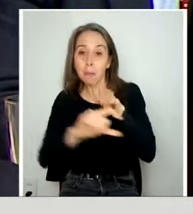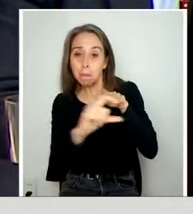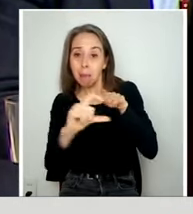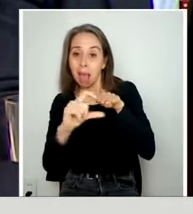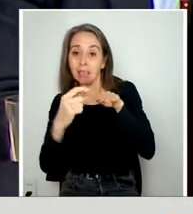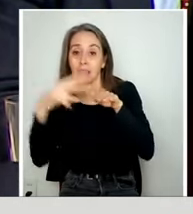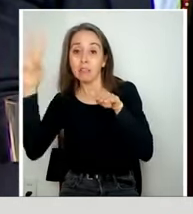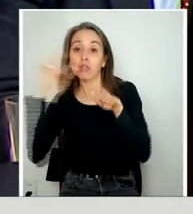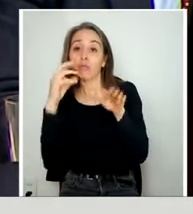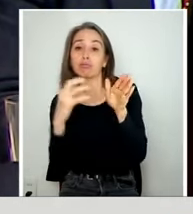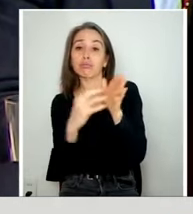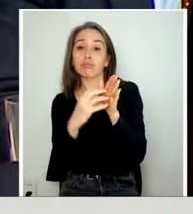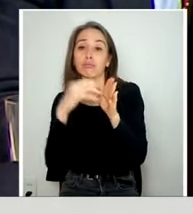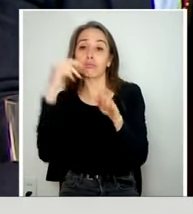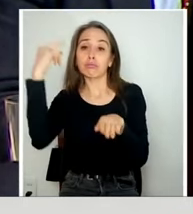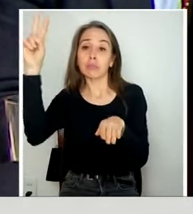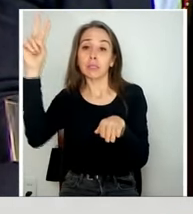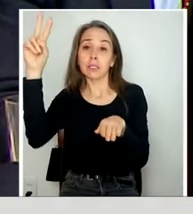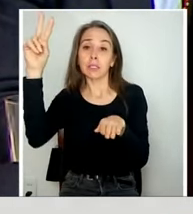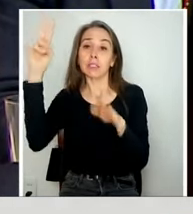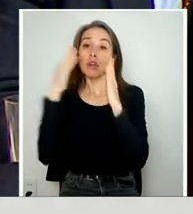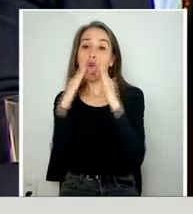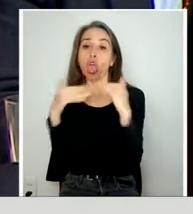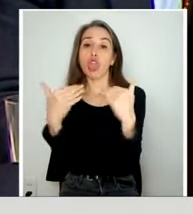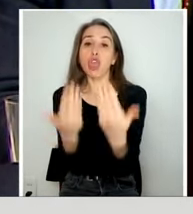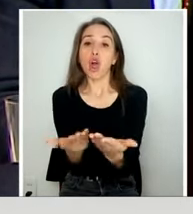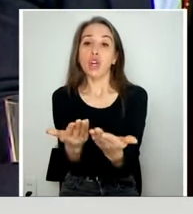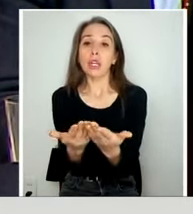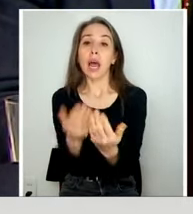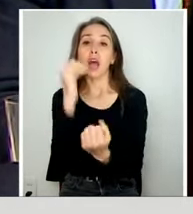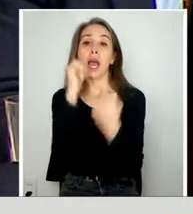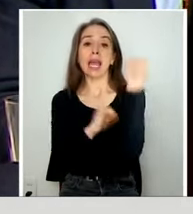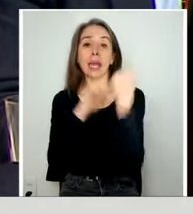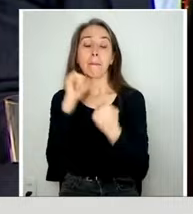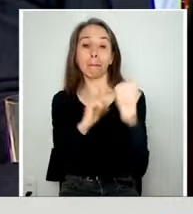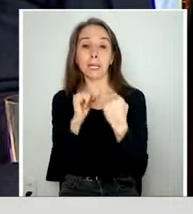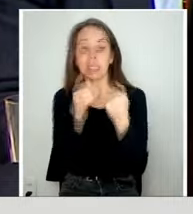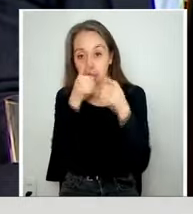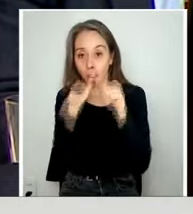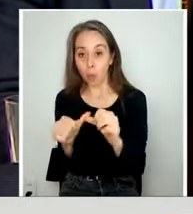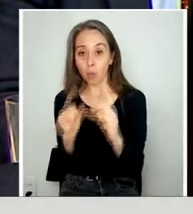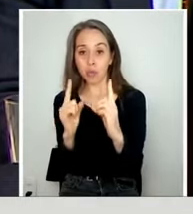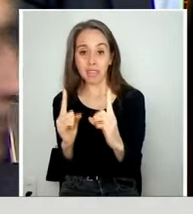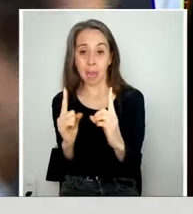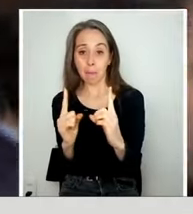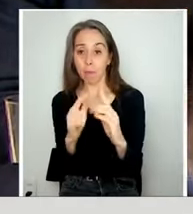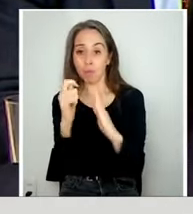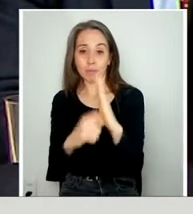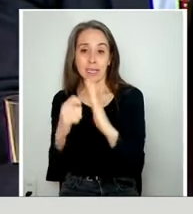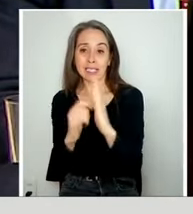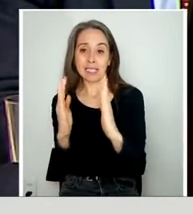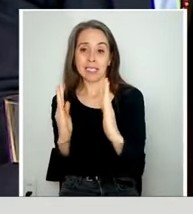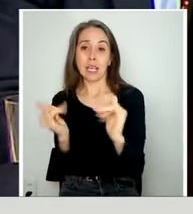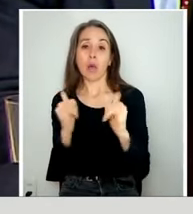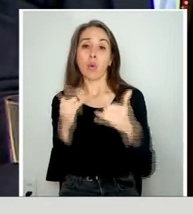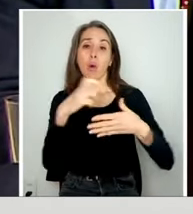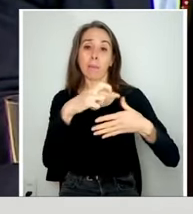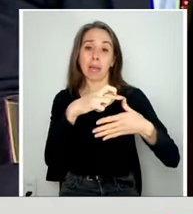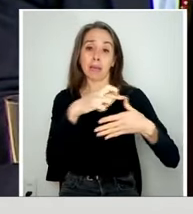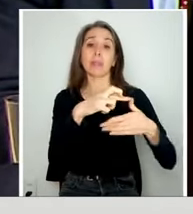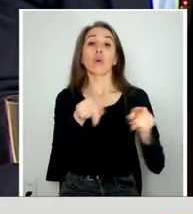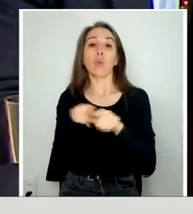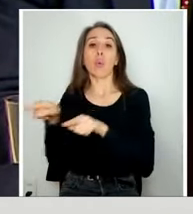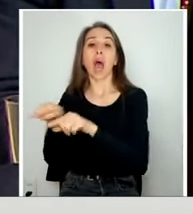son donados por las empresas para un periodo de tiempo pueden hacer utilizados en el Rally